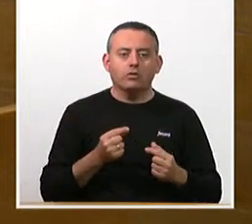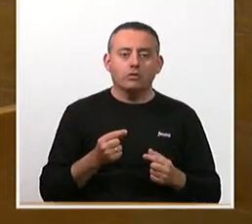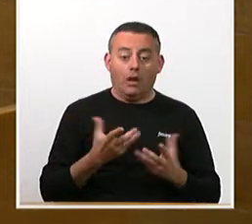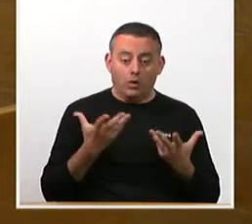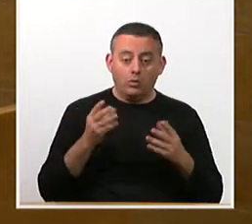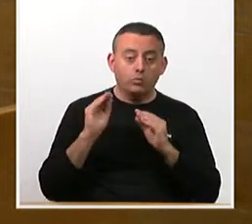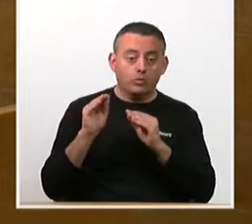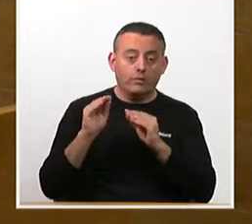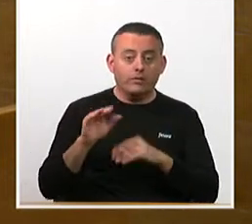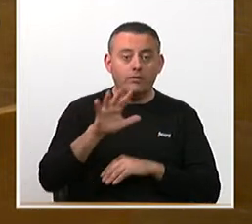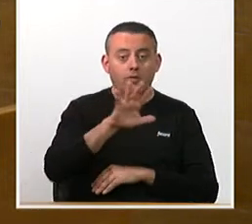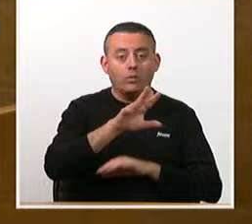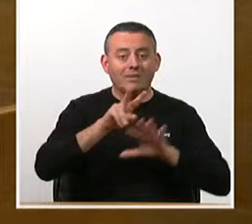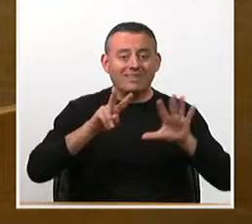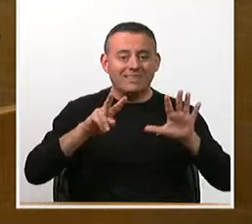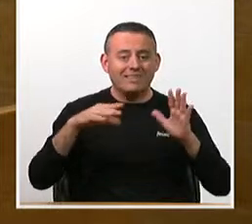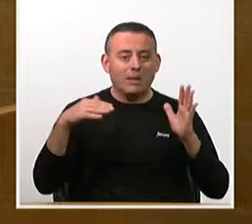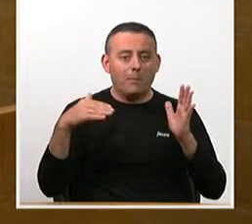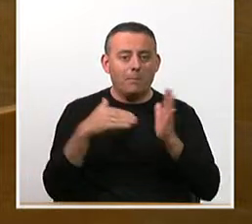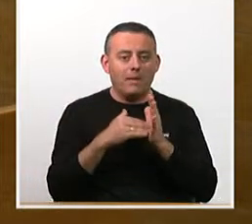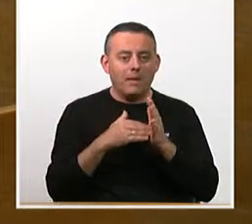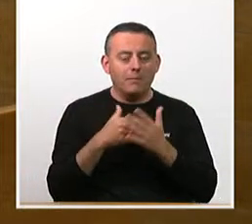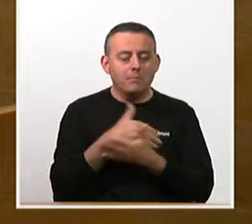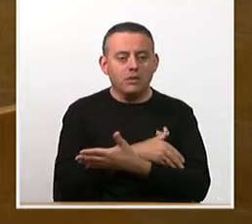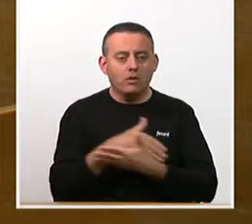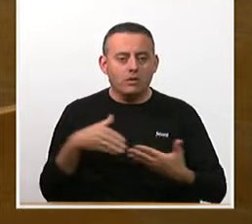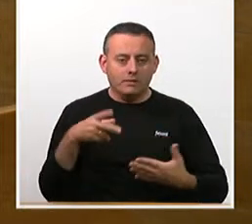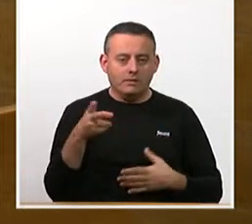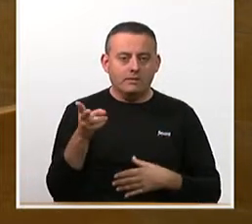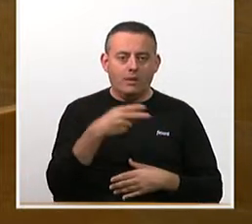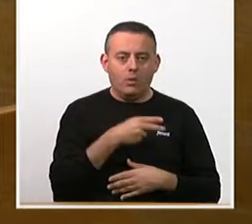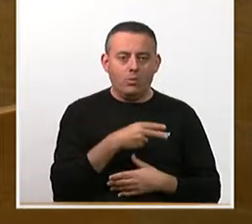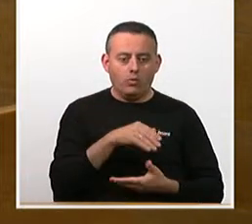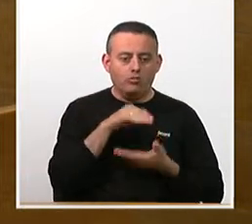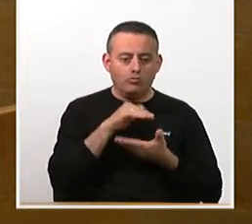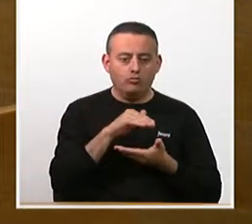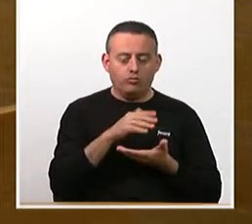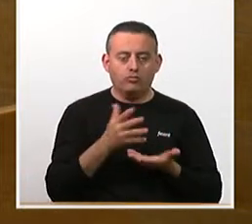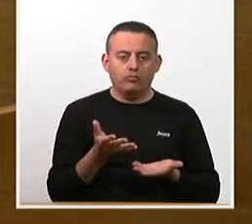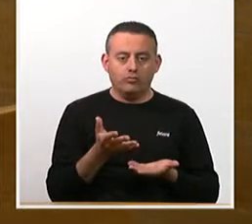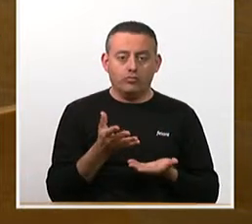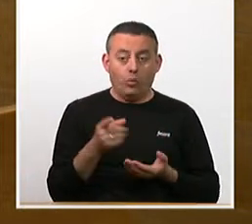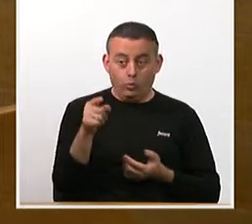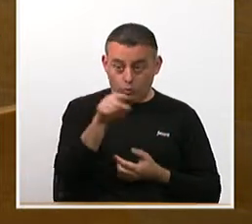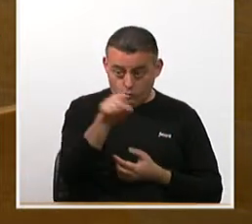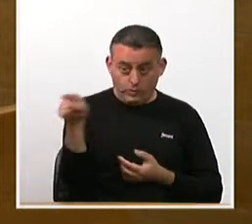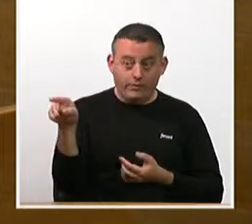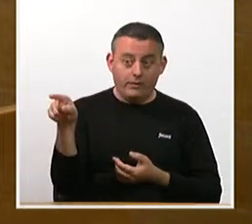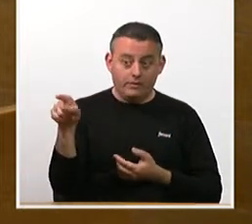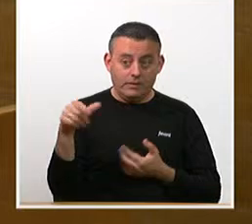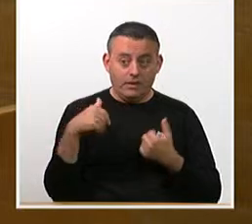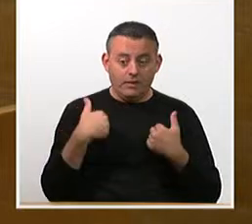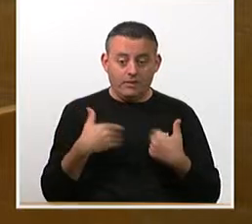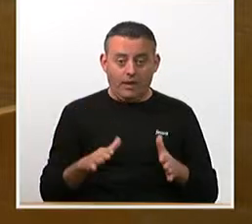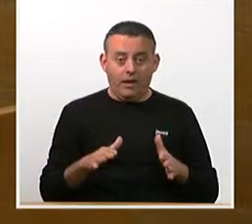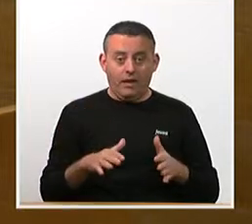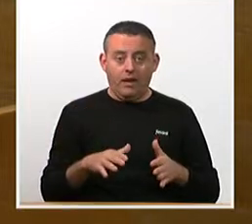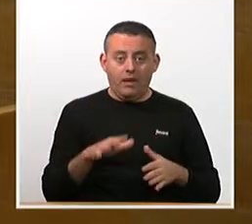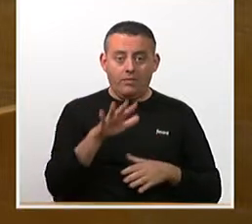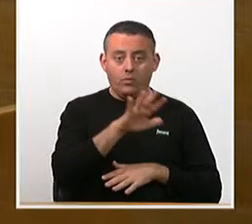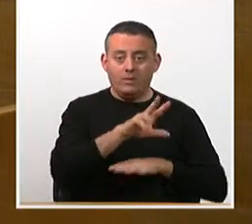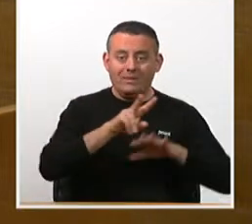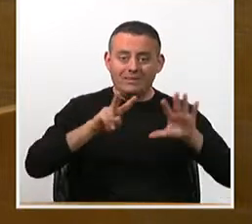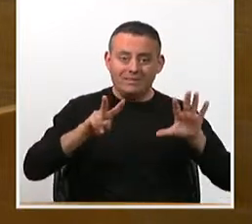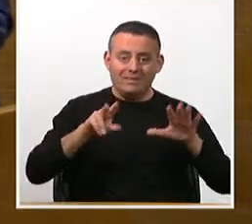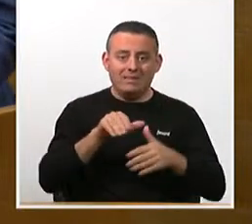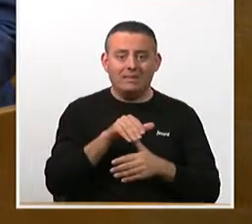57000 millones de euros 57000 millones de euros Sí sí sí 57000 millones de euros en el déficit